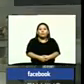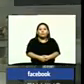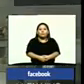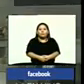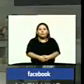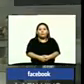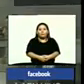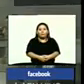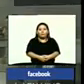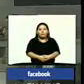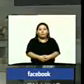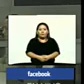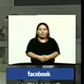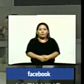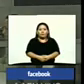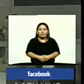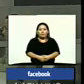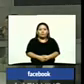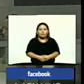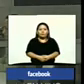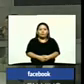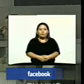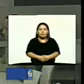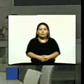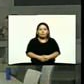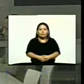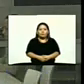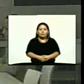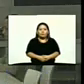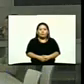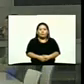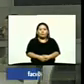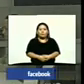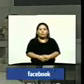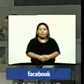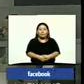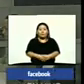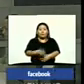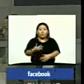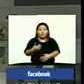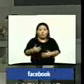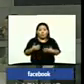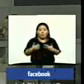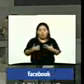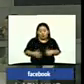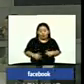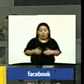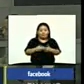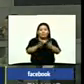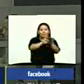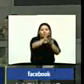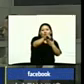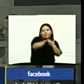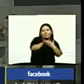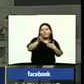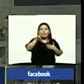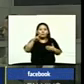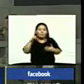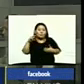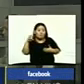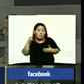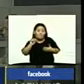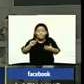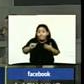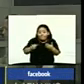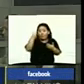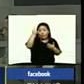Por supuesto, Manuel, este día ha sido presentado el plan de gastos para el año 2020. El primero de la administración